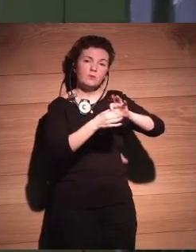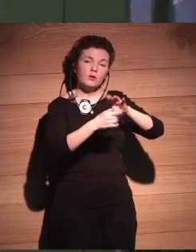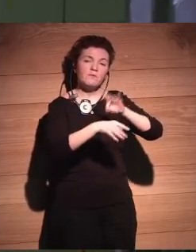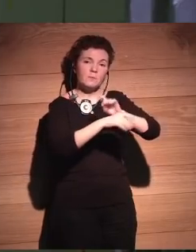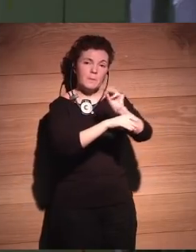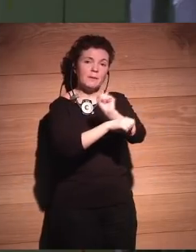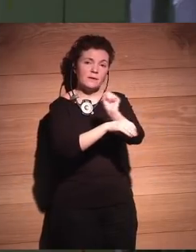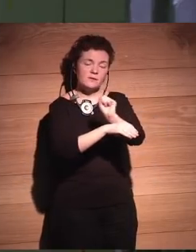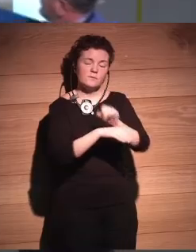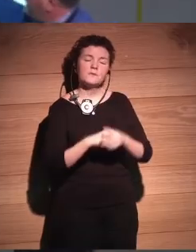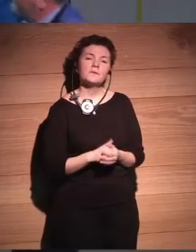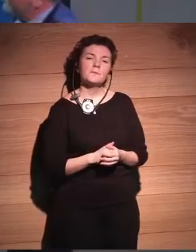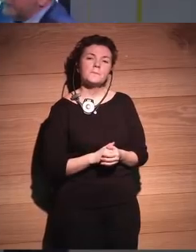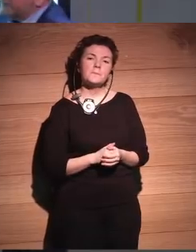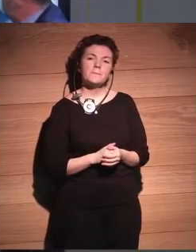Parkinson, como decimos.